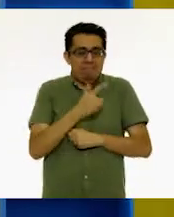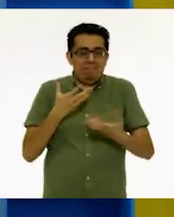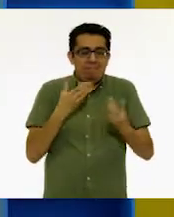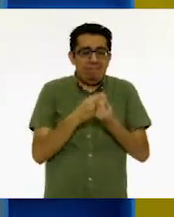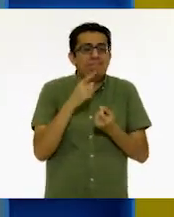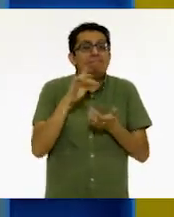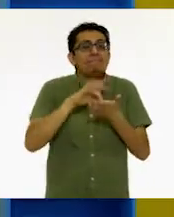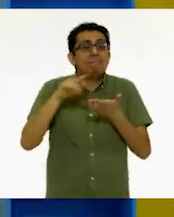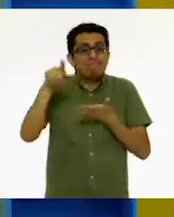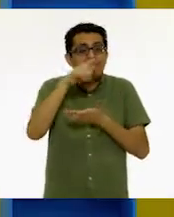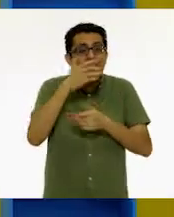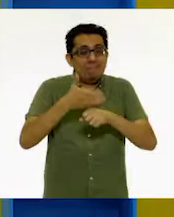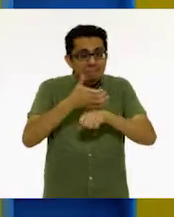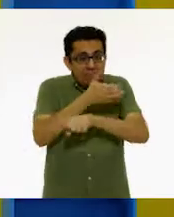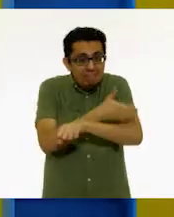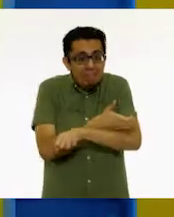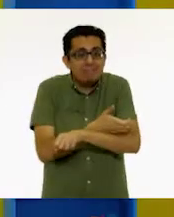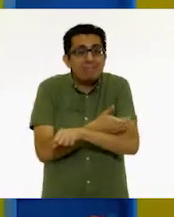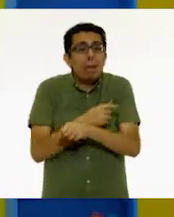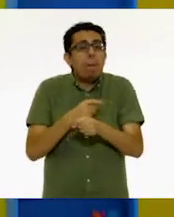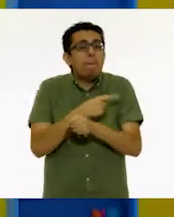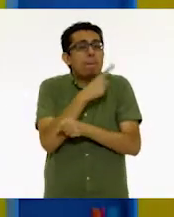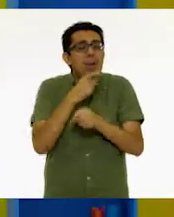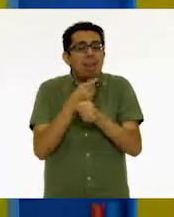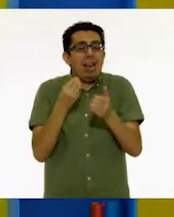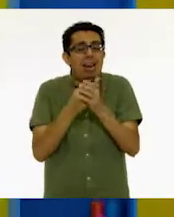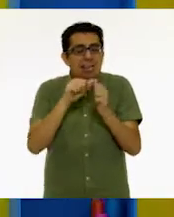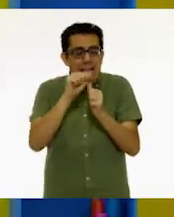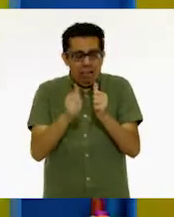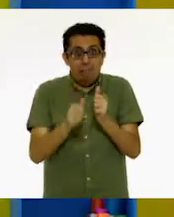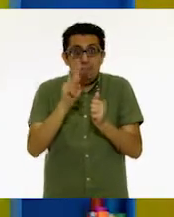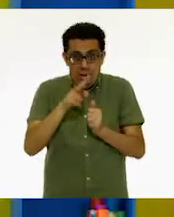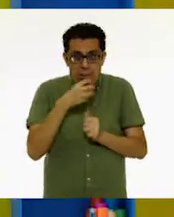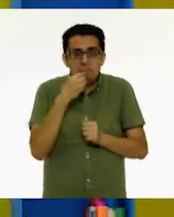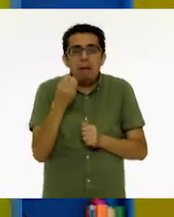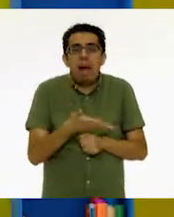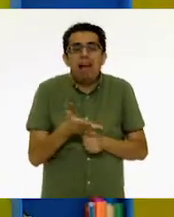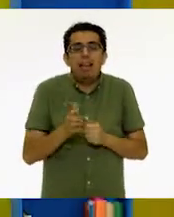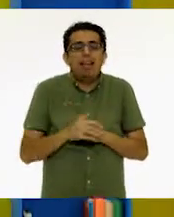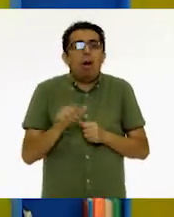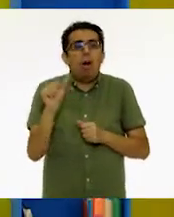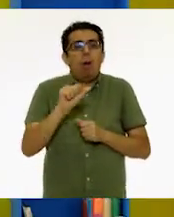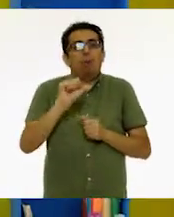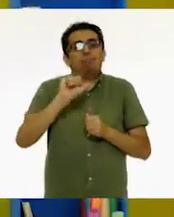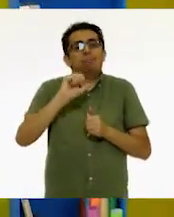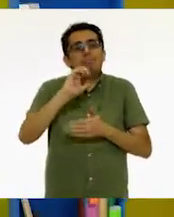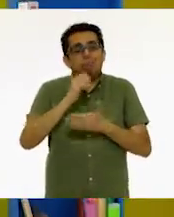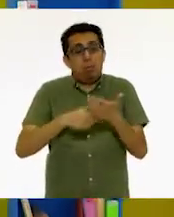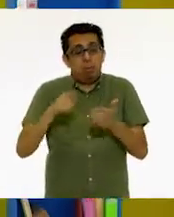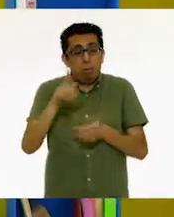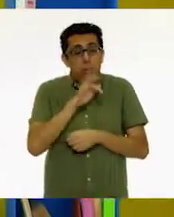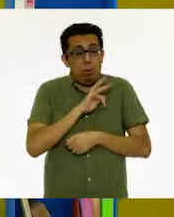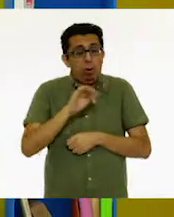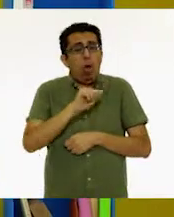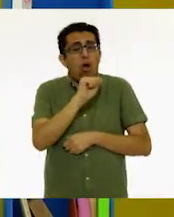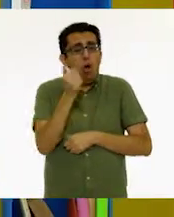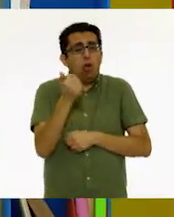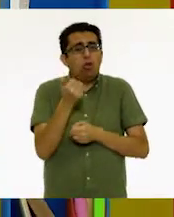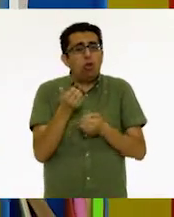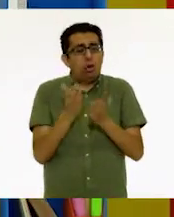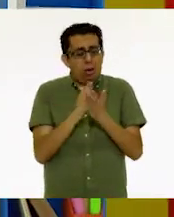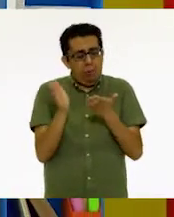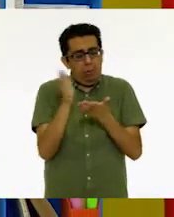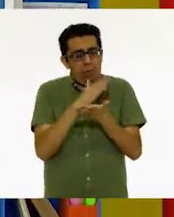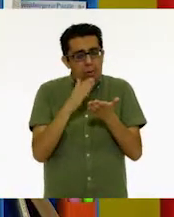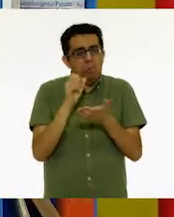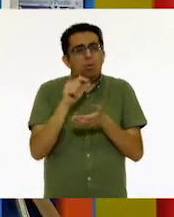que nos acompañaron en nuestra primera clase de artes. Estuvo padrísima, ¿no? Pero bueno, ya hemos terminado. Así que si te es posible, consulta otros libros y